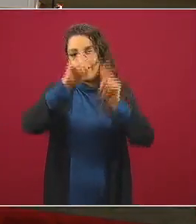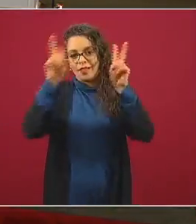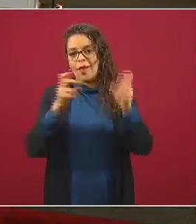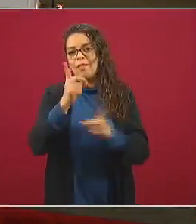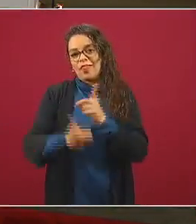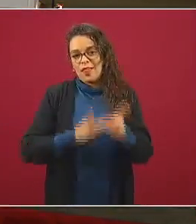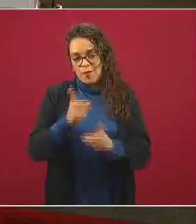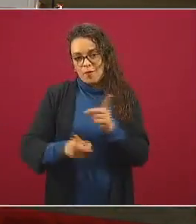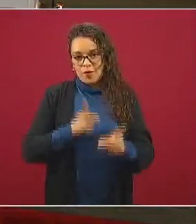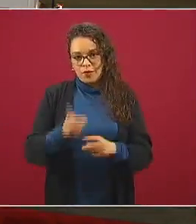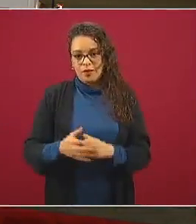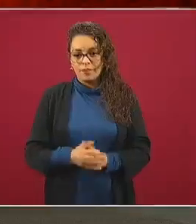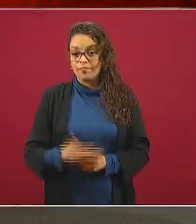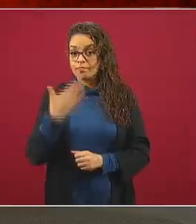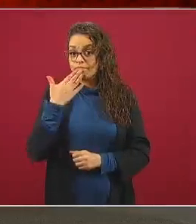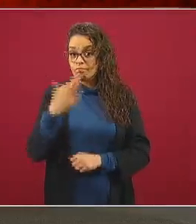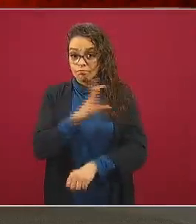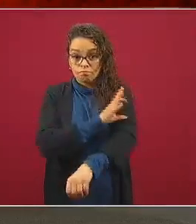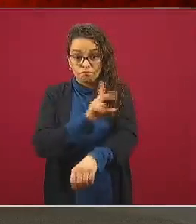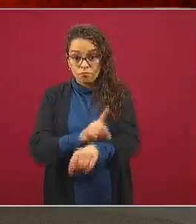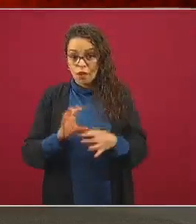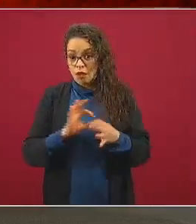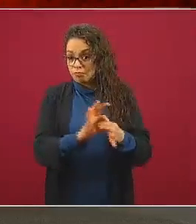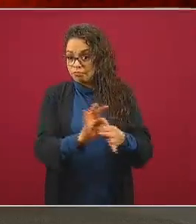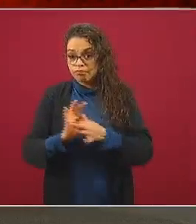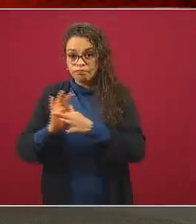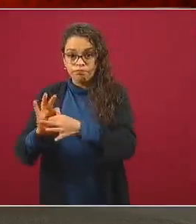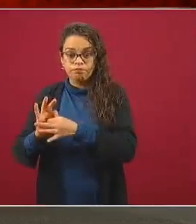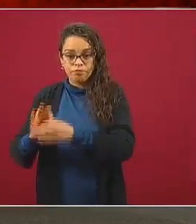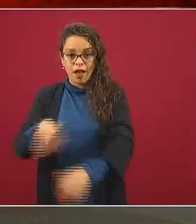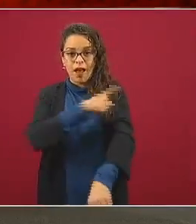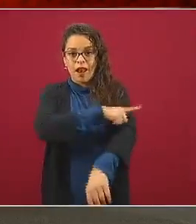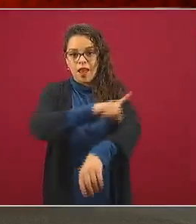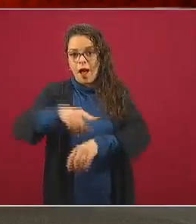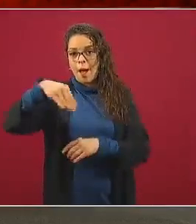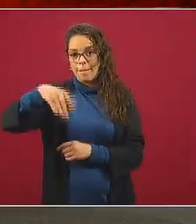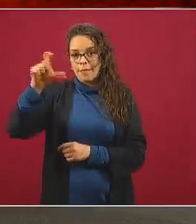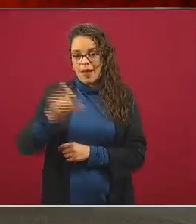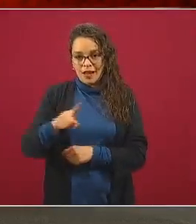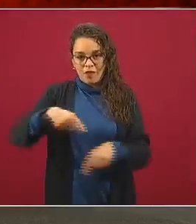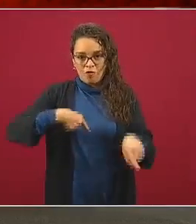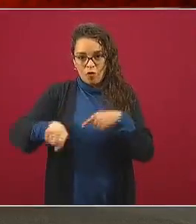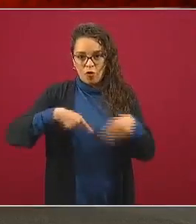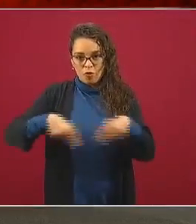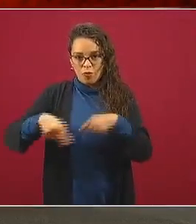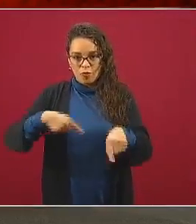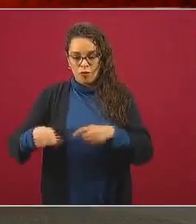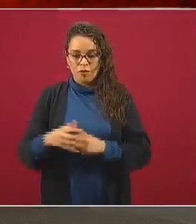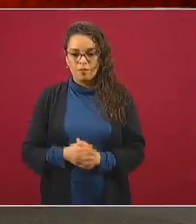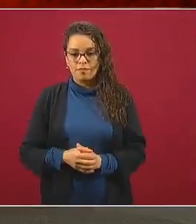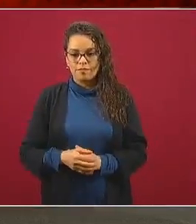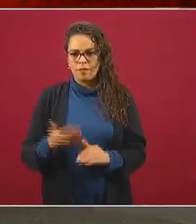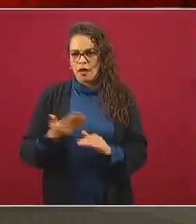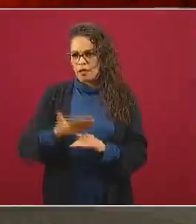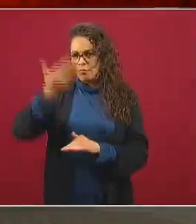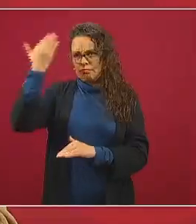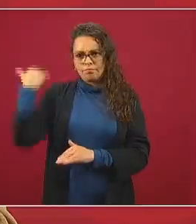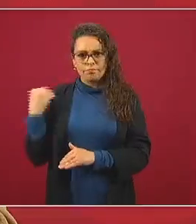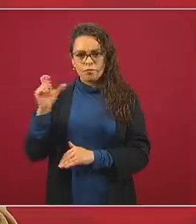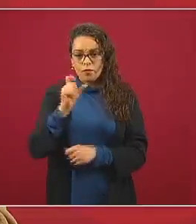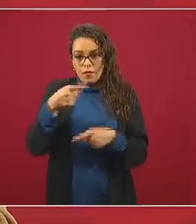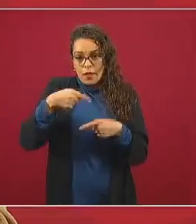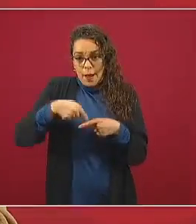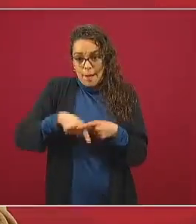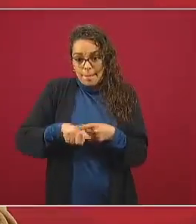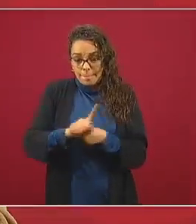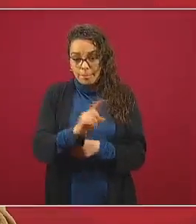tenido también perfecta coordinación con la Liga MX, con la Liga de Fútbol, desde el inicio, desde la entrada a